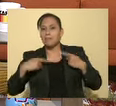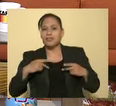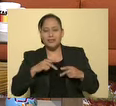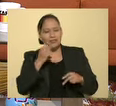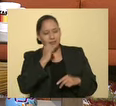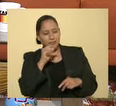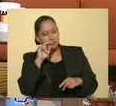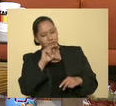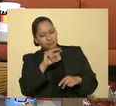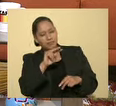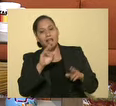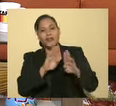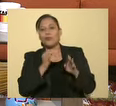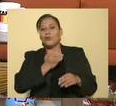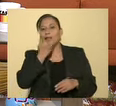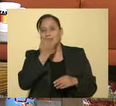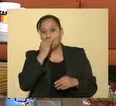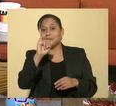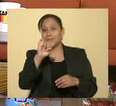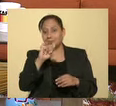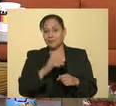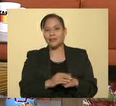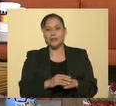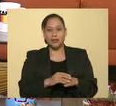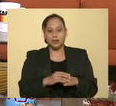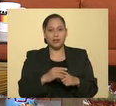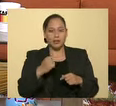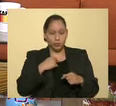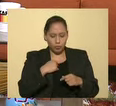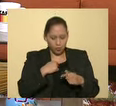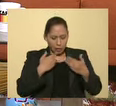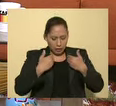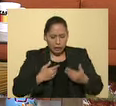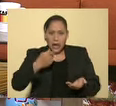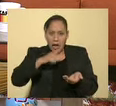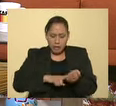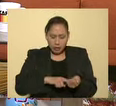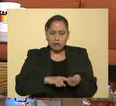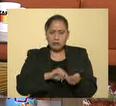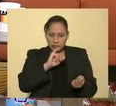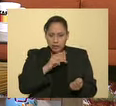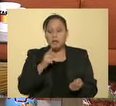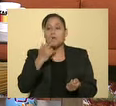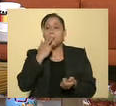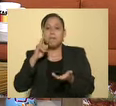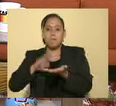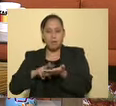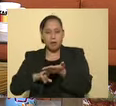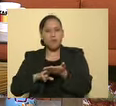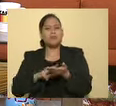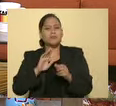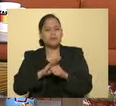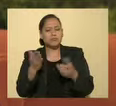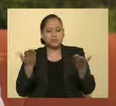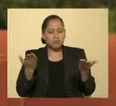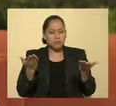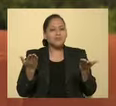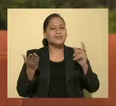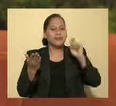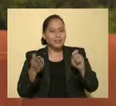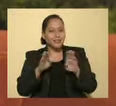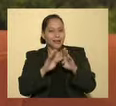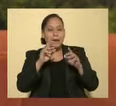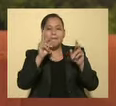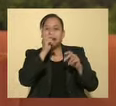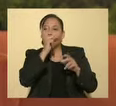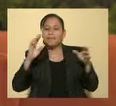apreciación totalmente errónea. Sí. Ser perfecto. Contra valer. Exactamente. Ser contra valer, y que nos va a conectar con un